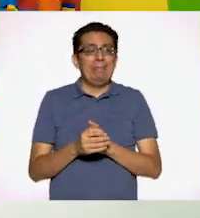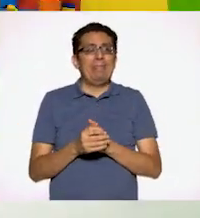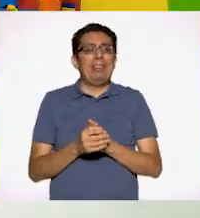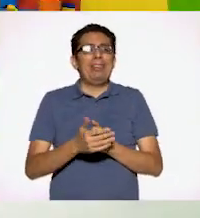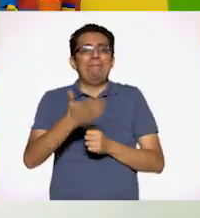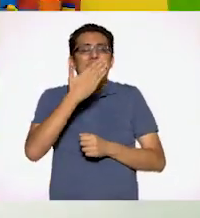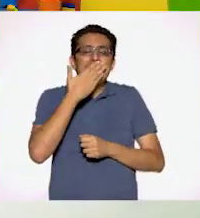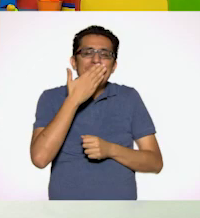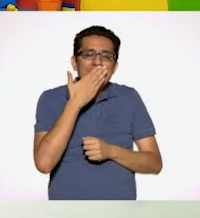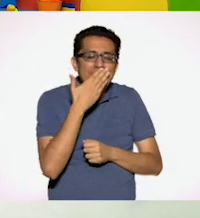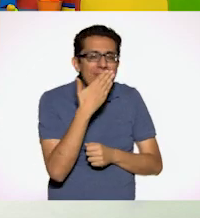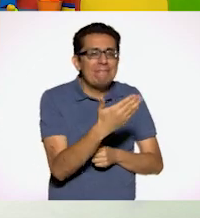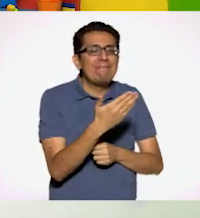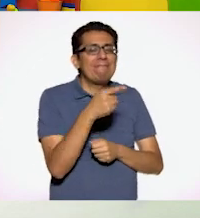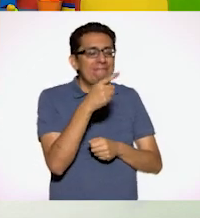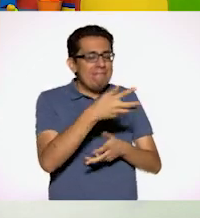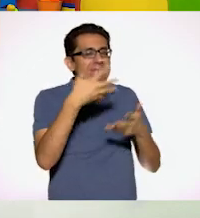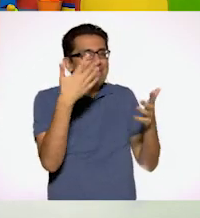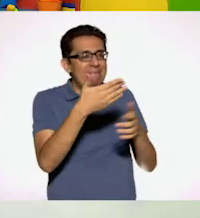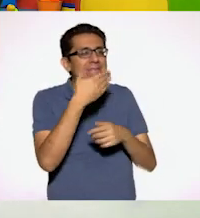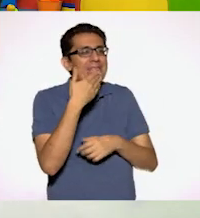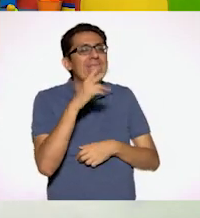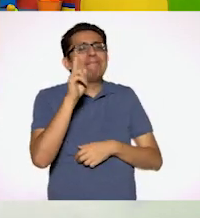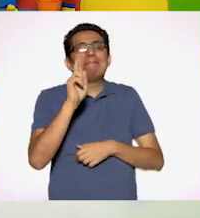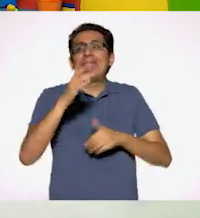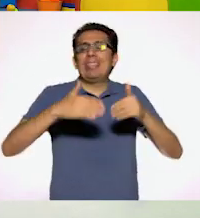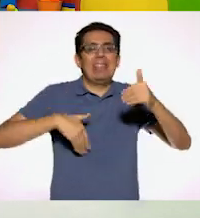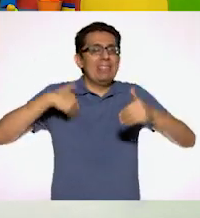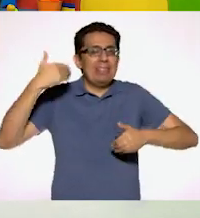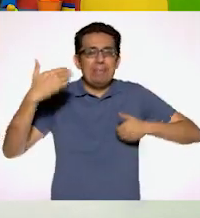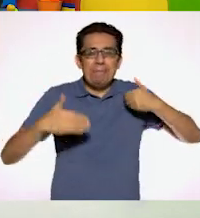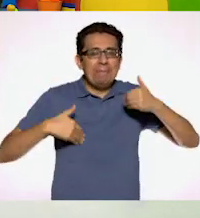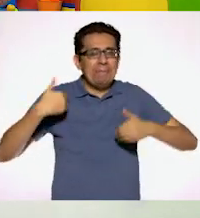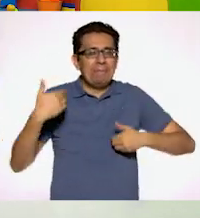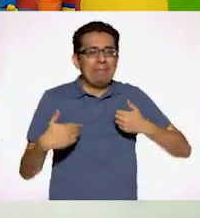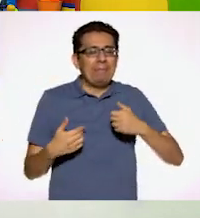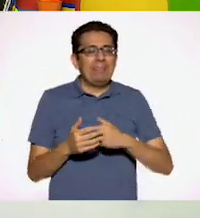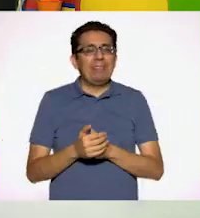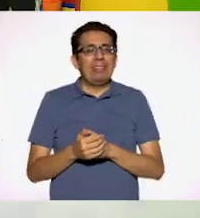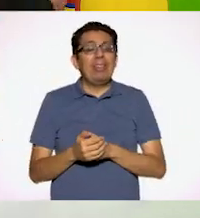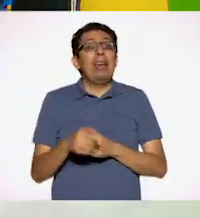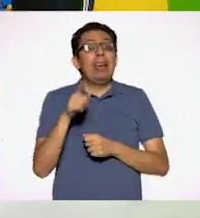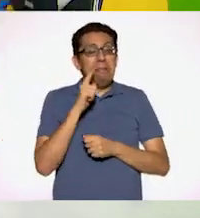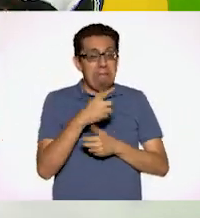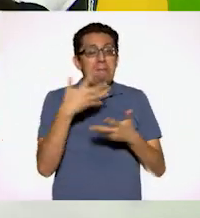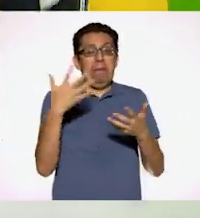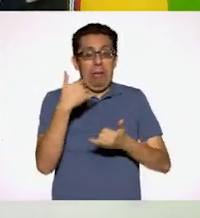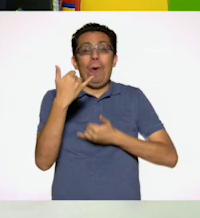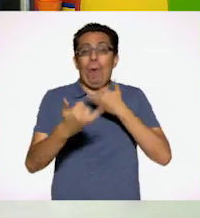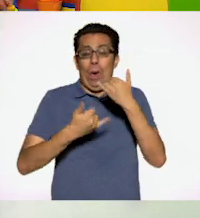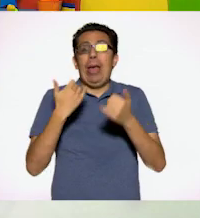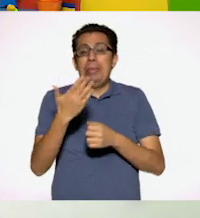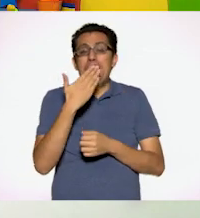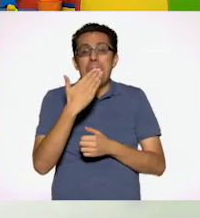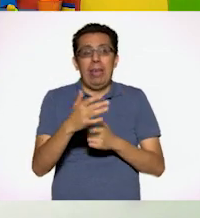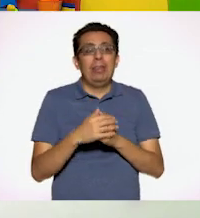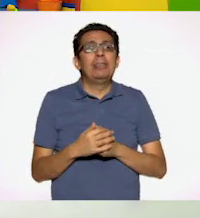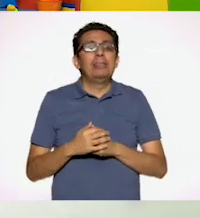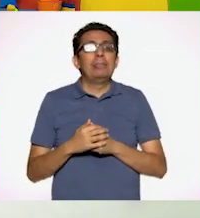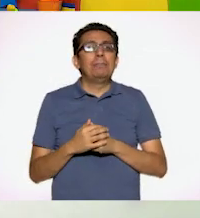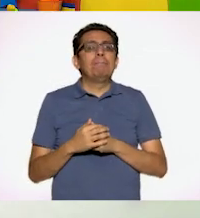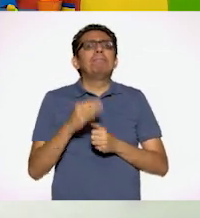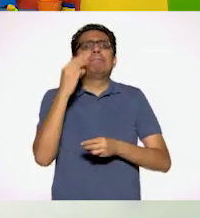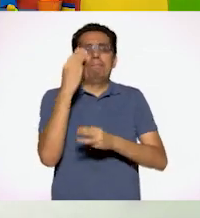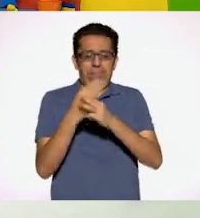Muy bien, Soka. ¡Qué divertido! Muy bien, hiciste un muy buen trabajo. Wow, vamos a recoger